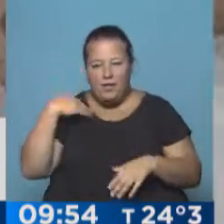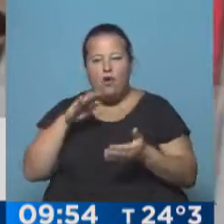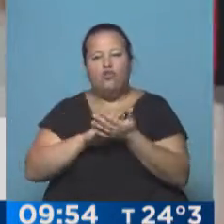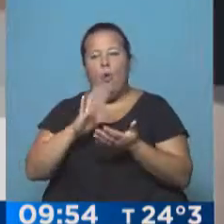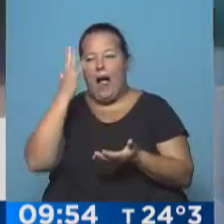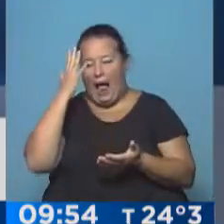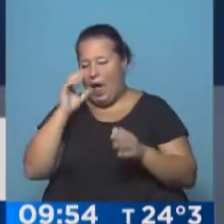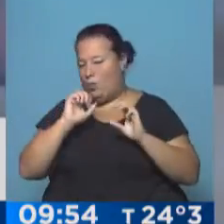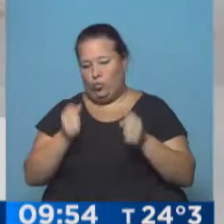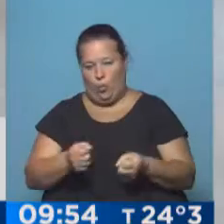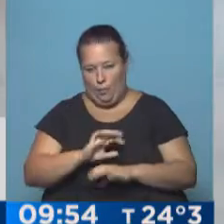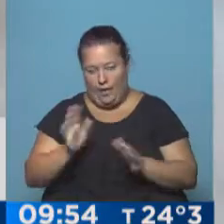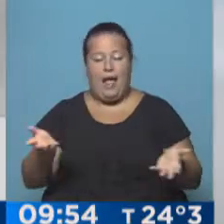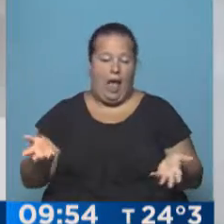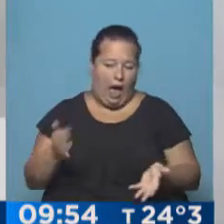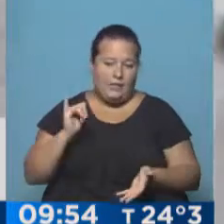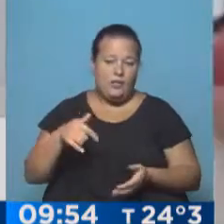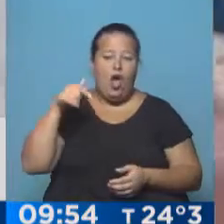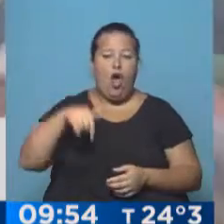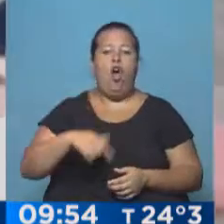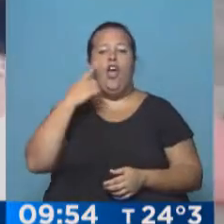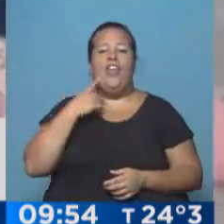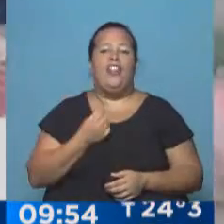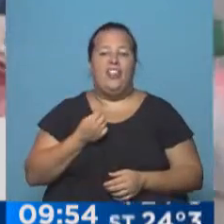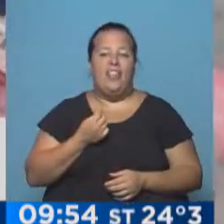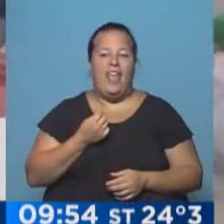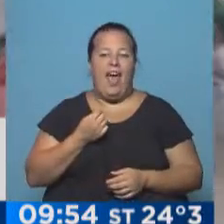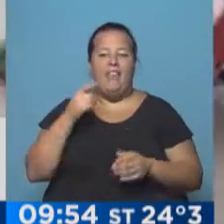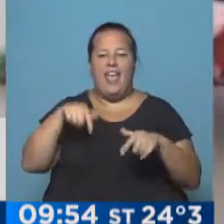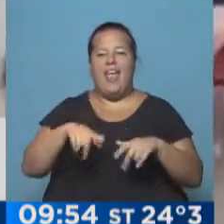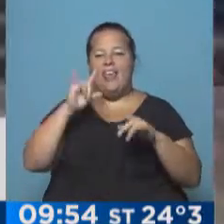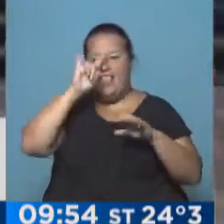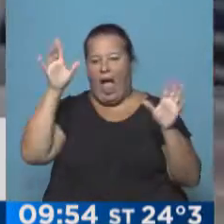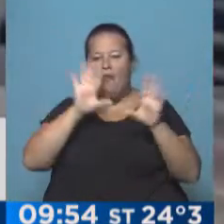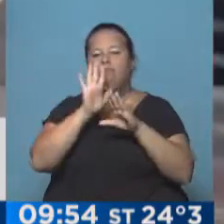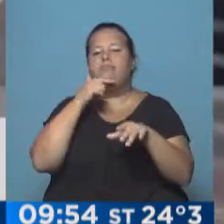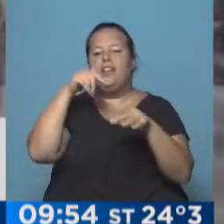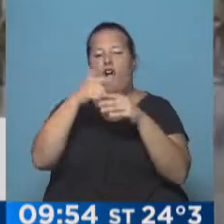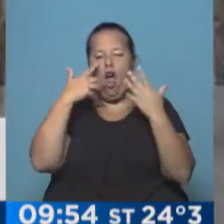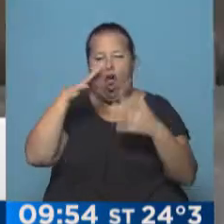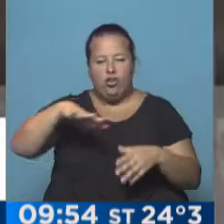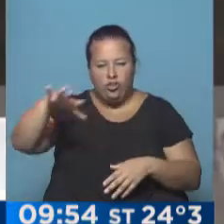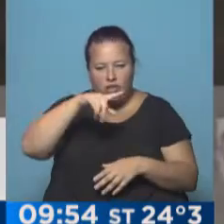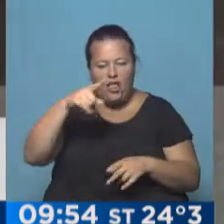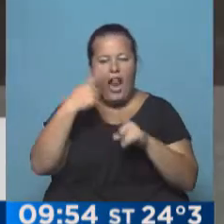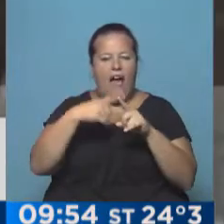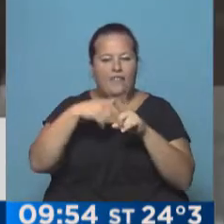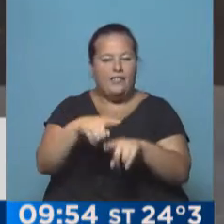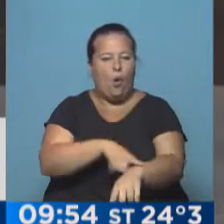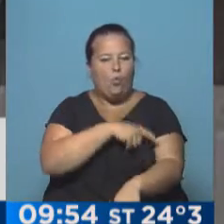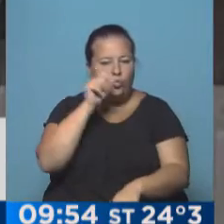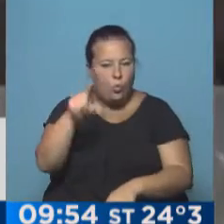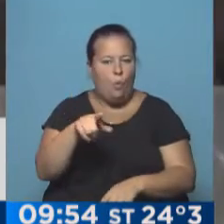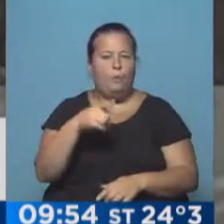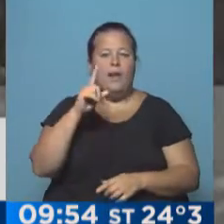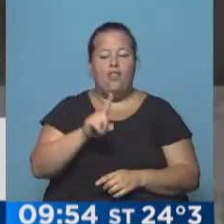el carnaval quedaron suspendidas. Sí, claro que sí. Hoy era la jornada del entierro del diablo, así como se lo conoce en la festividad tradicional que